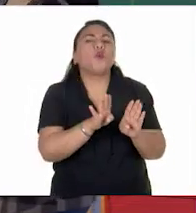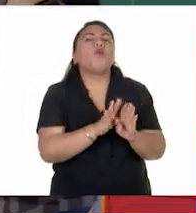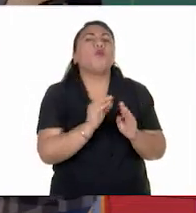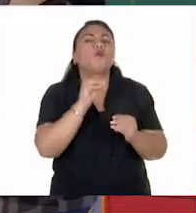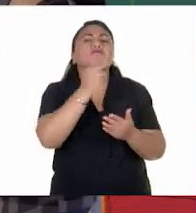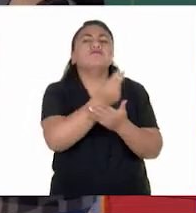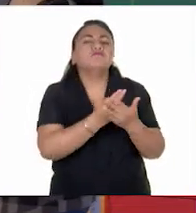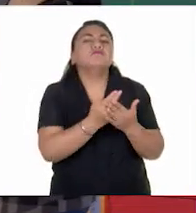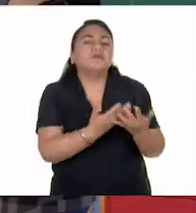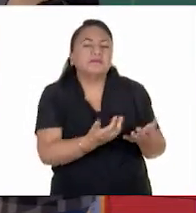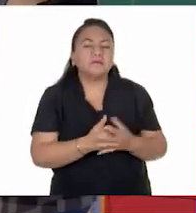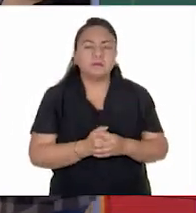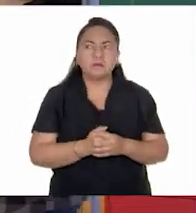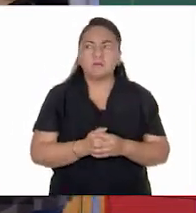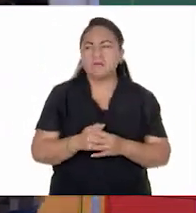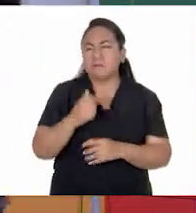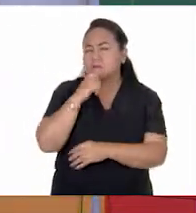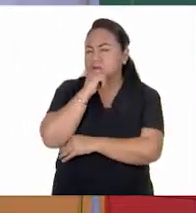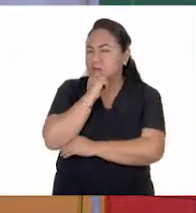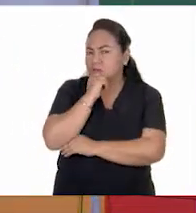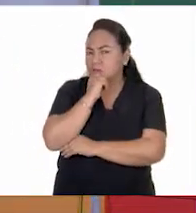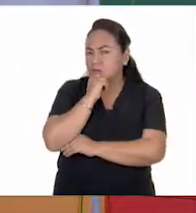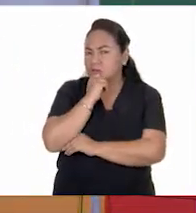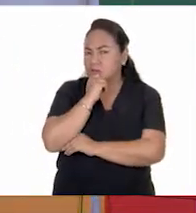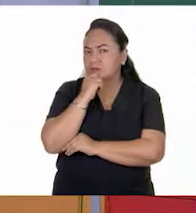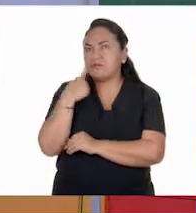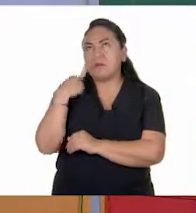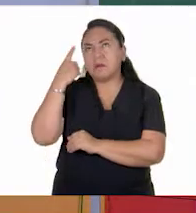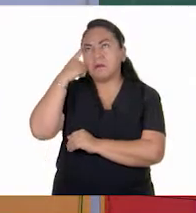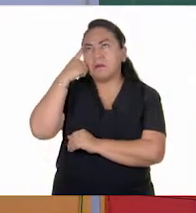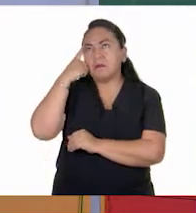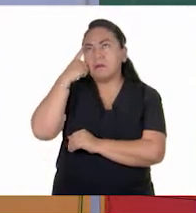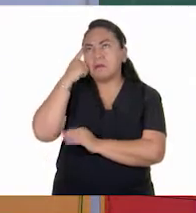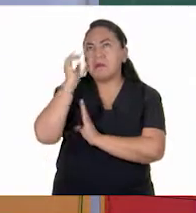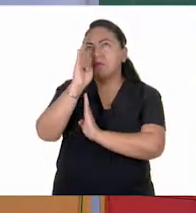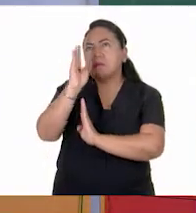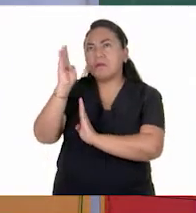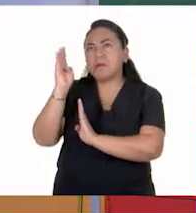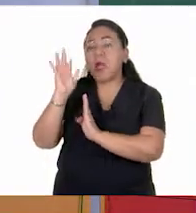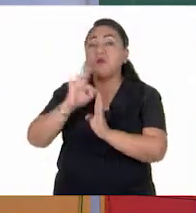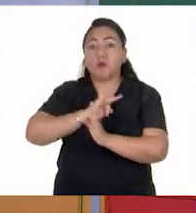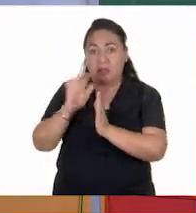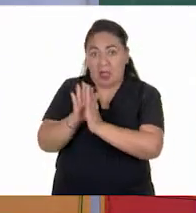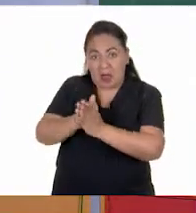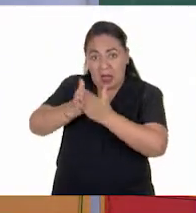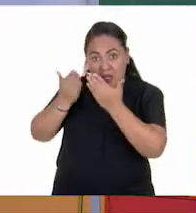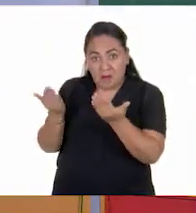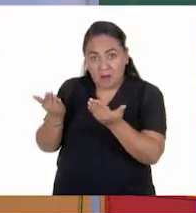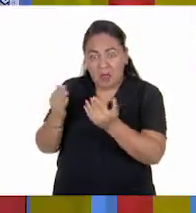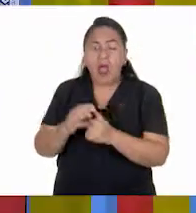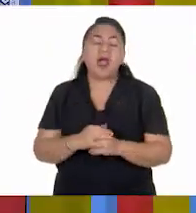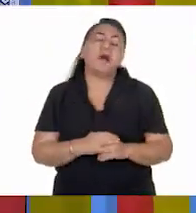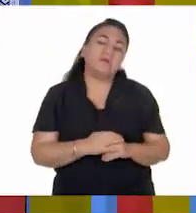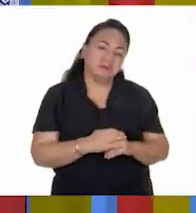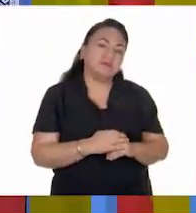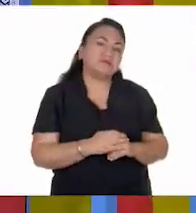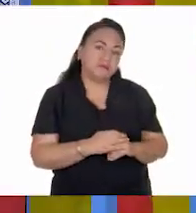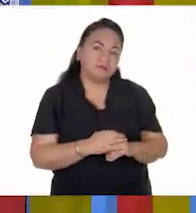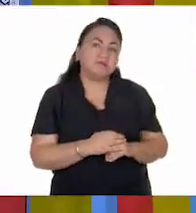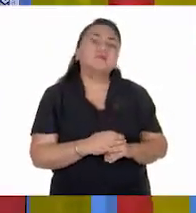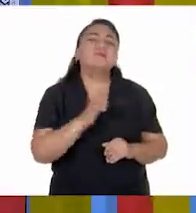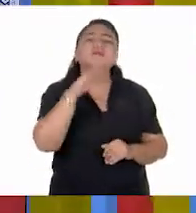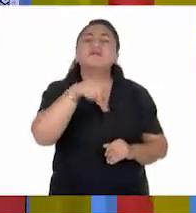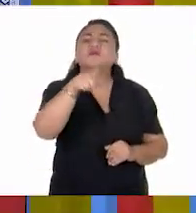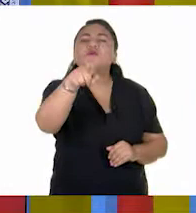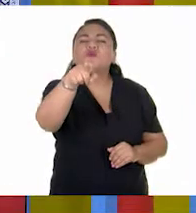que la biblioteca puede estar con un libro, tal vez. Bueno,